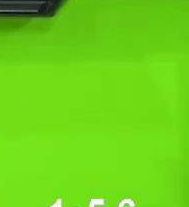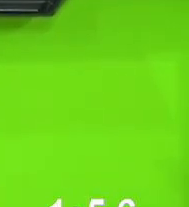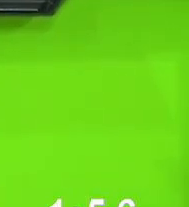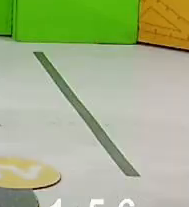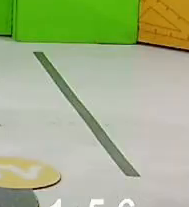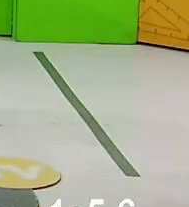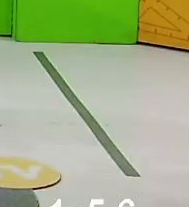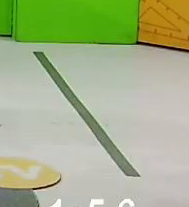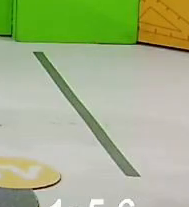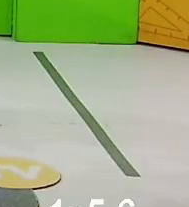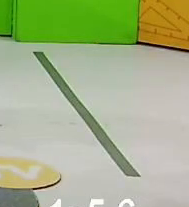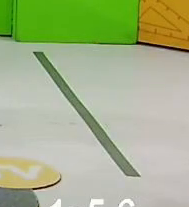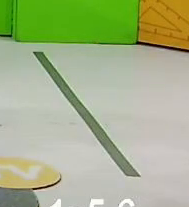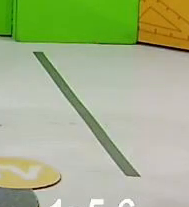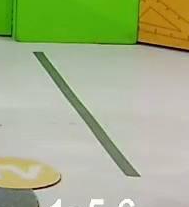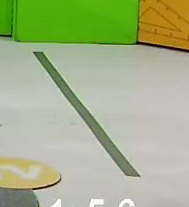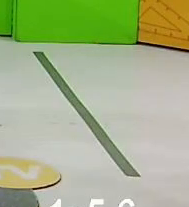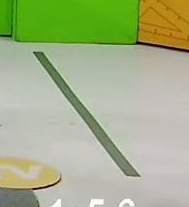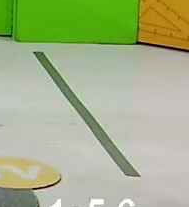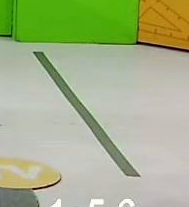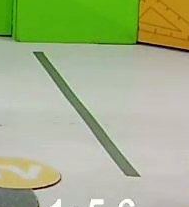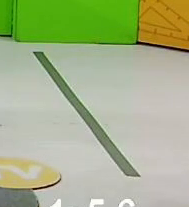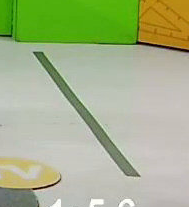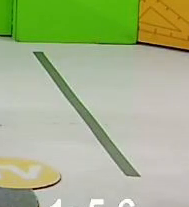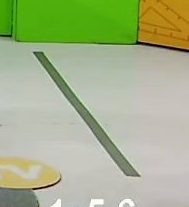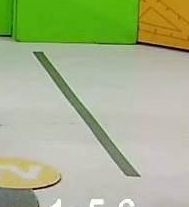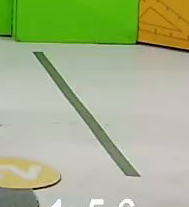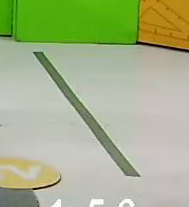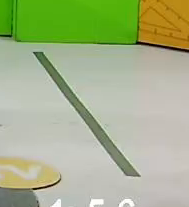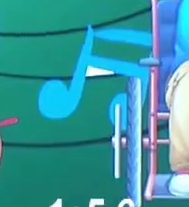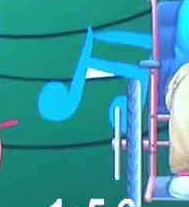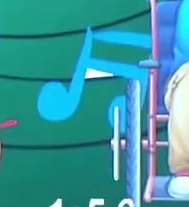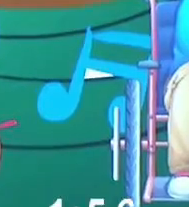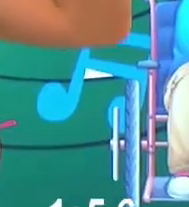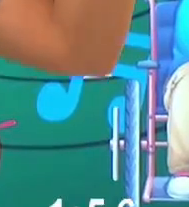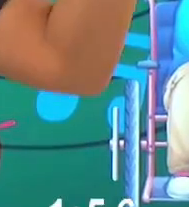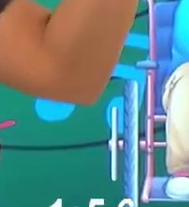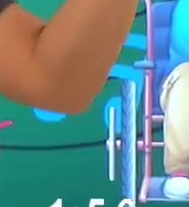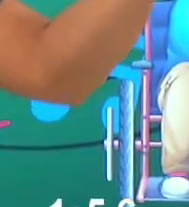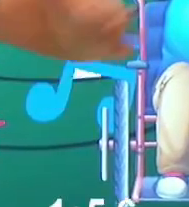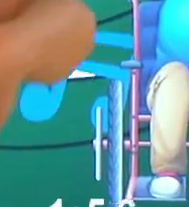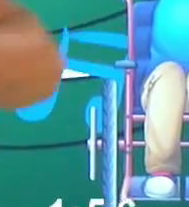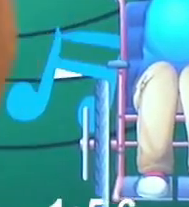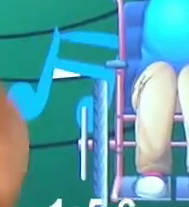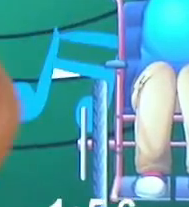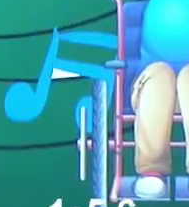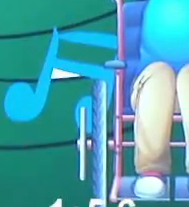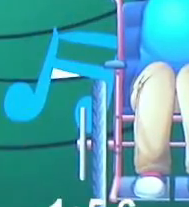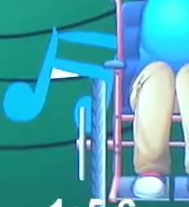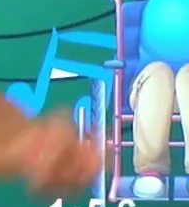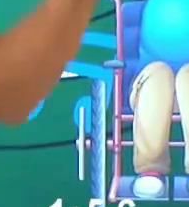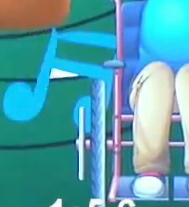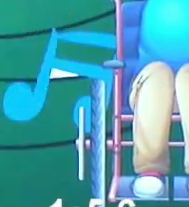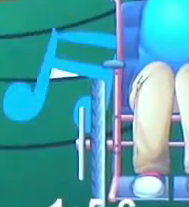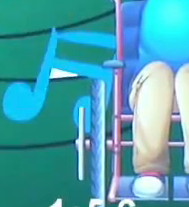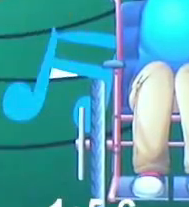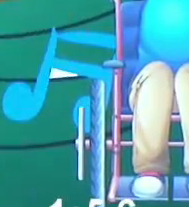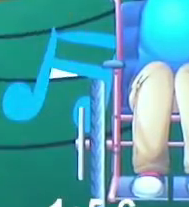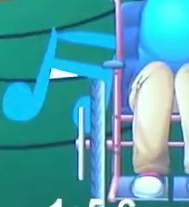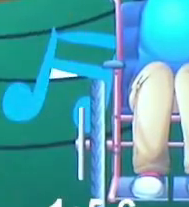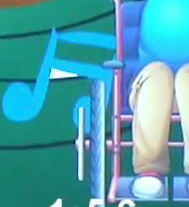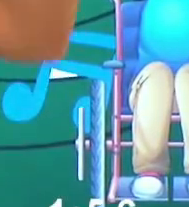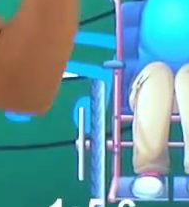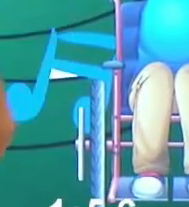pueden hacer, desde niños chiquitos hasta el más grande, absolutamente todos, ¿sí? Vamos a activarnos, a oxigenar